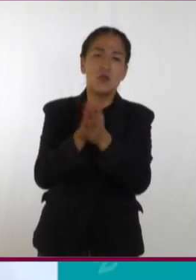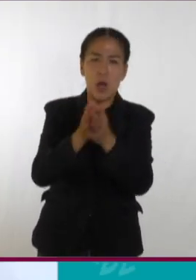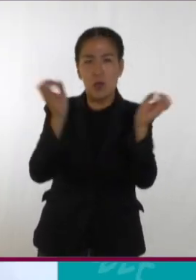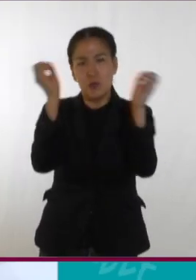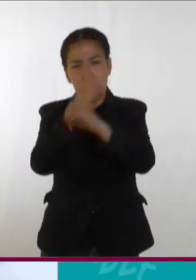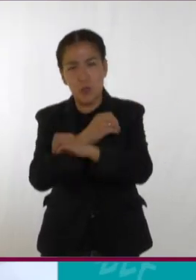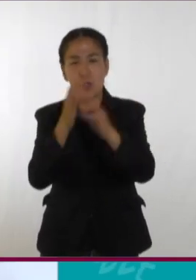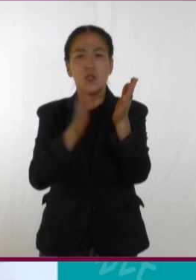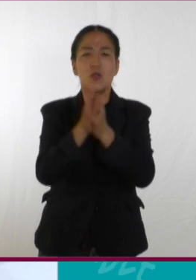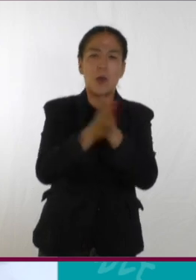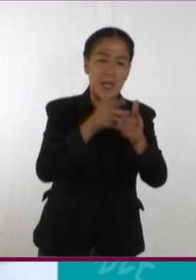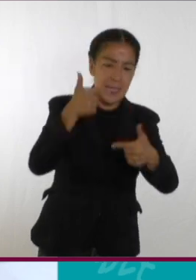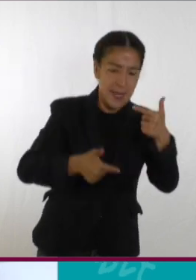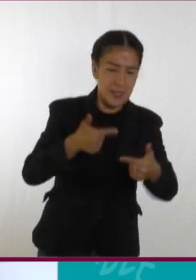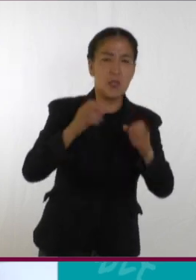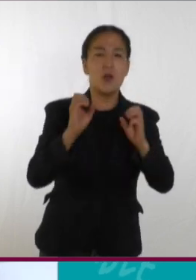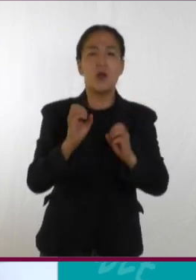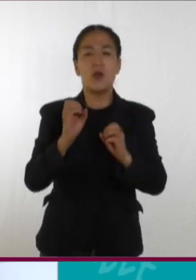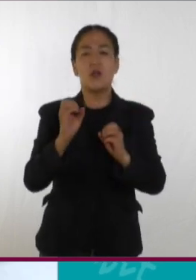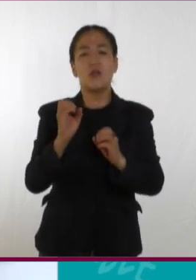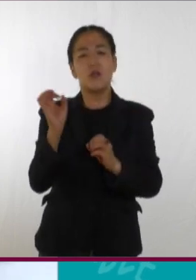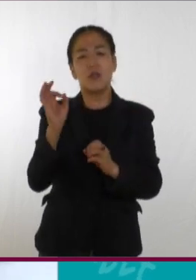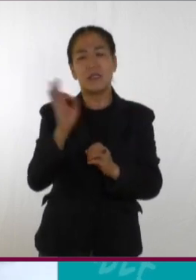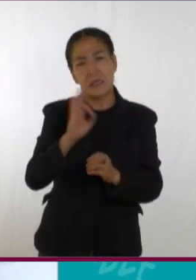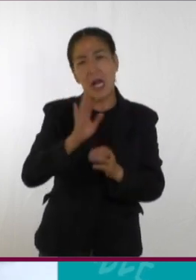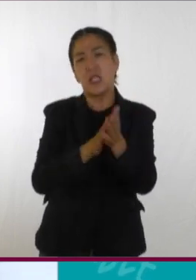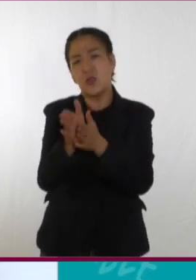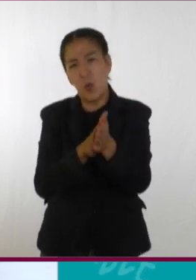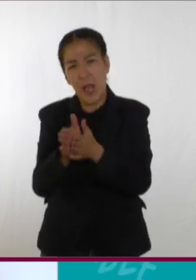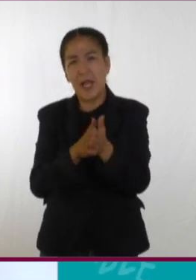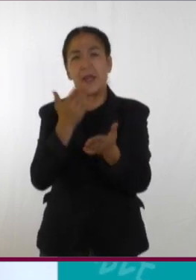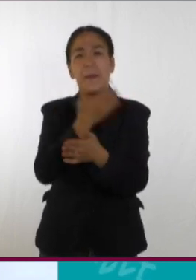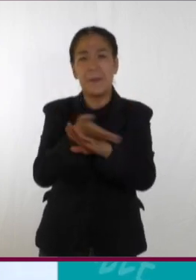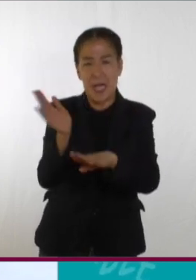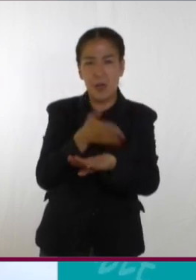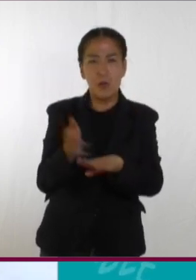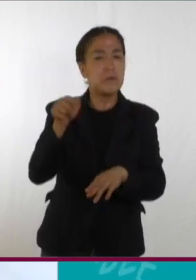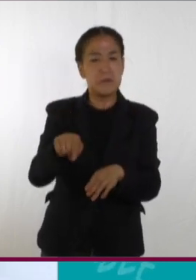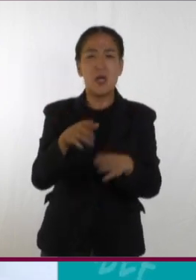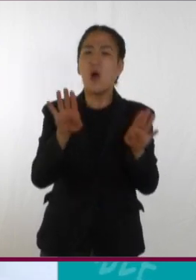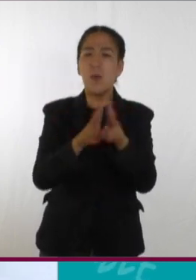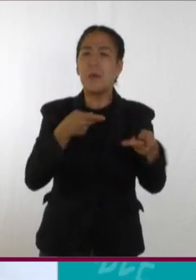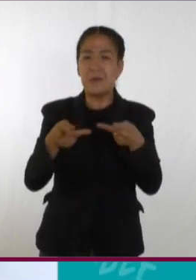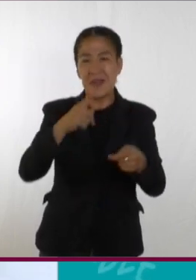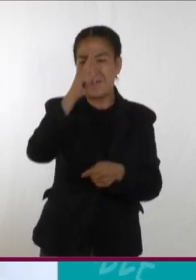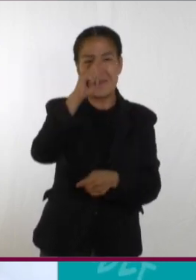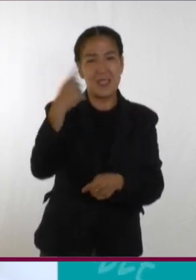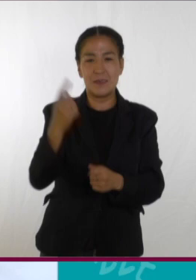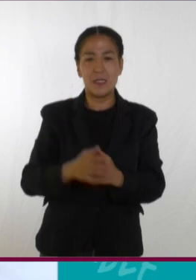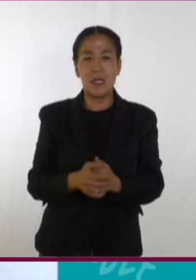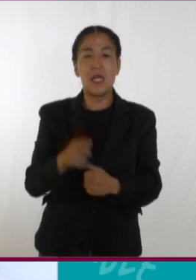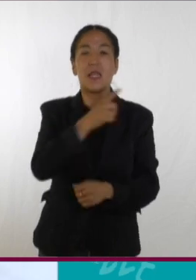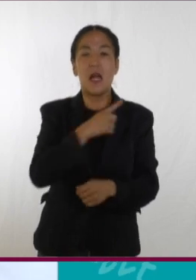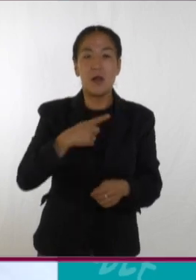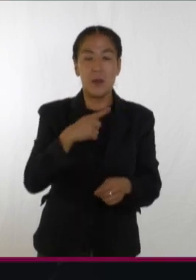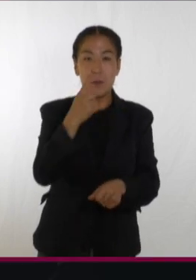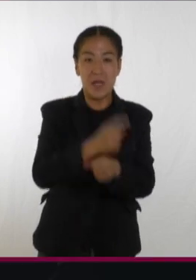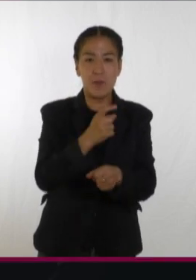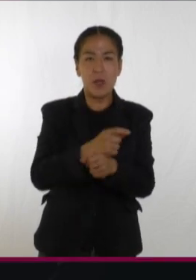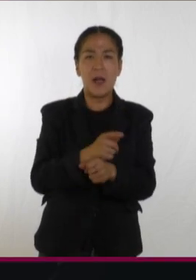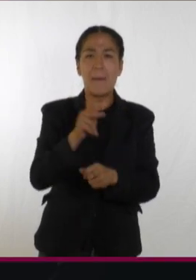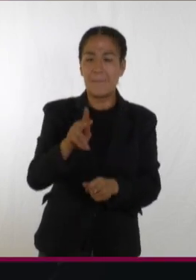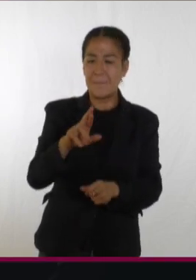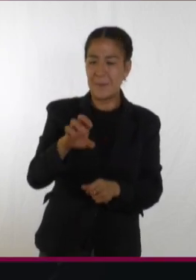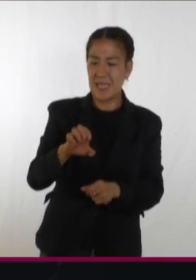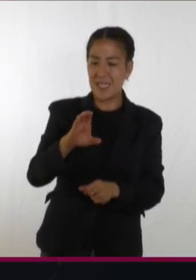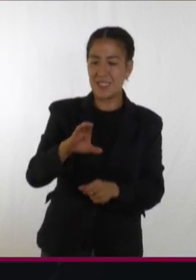la elección. Podemos utilizar chocolate oscuro, chocolate de leche o chocolate blanco. El procedimiento es muy sencillo. Vamos